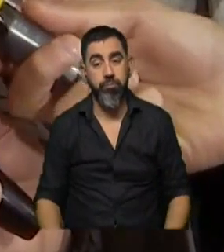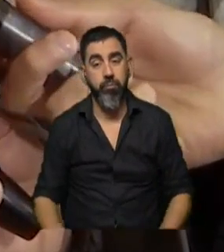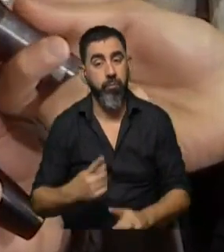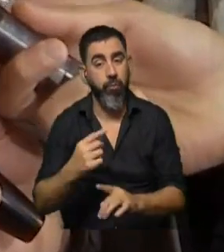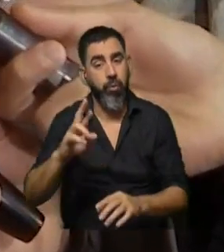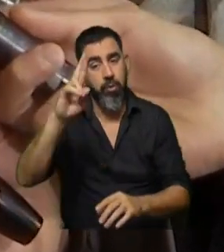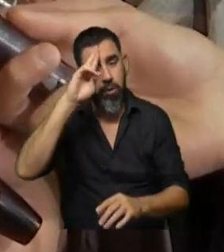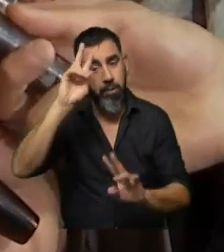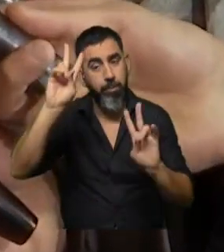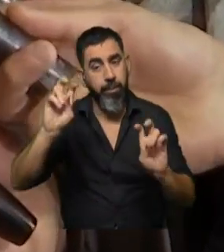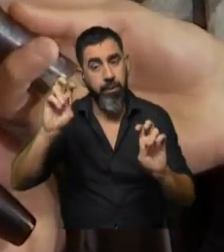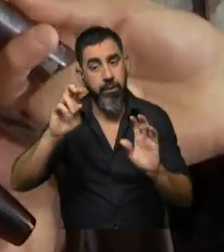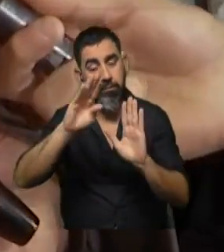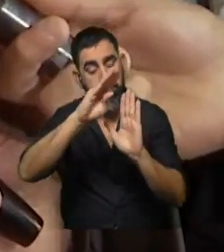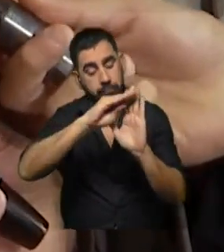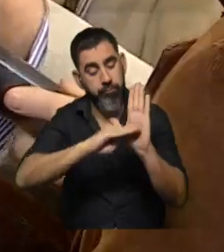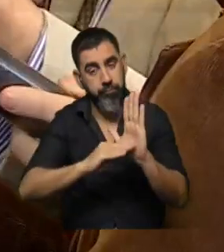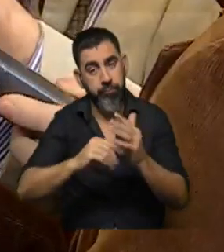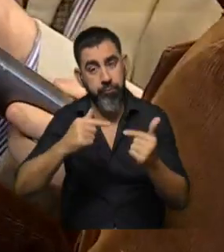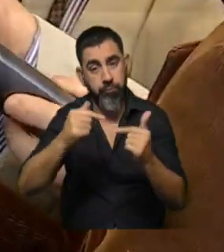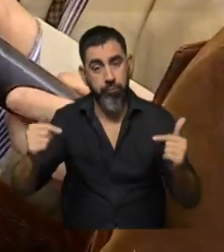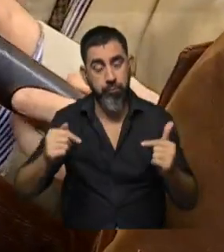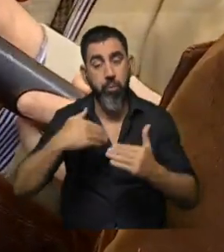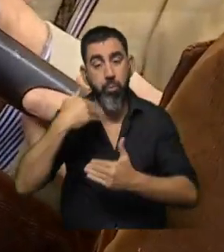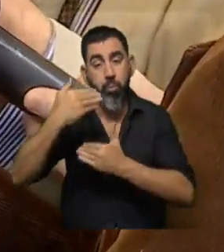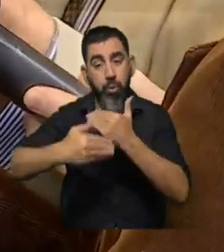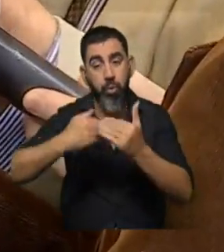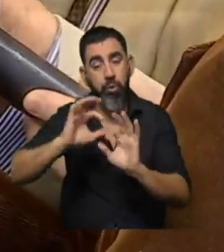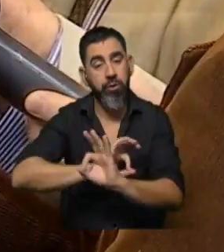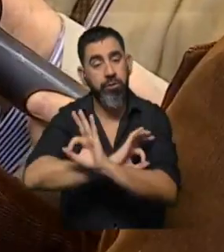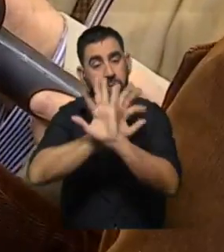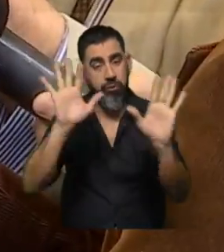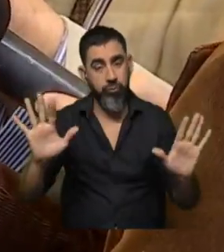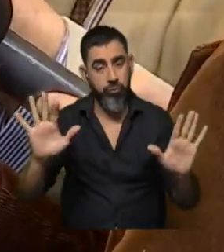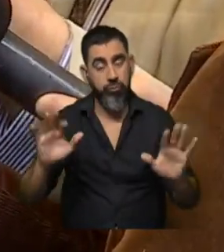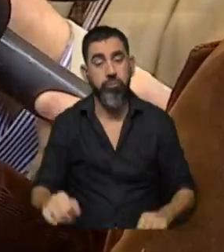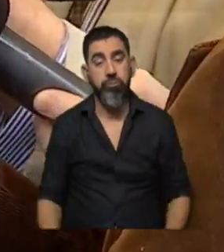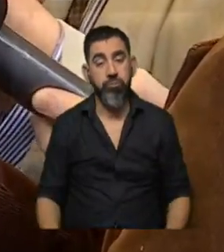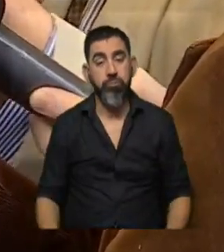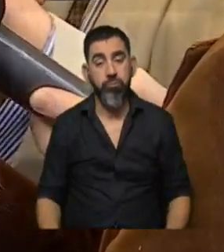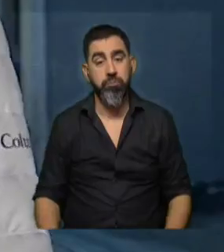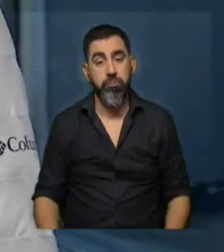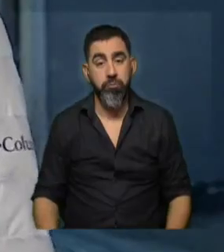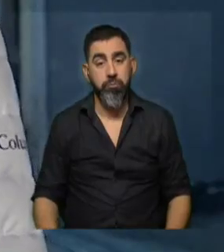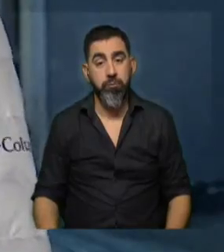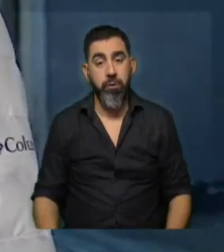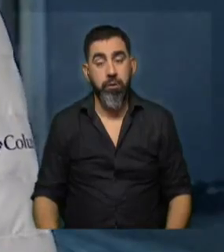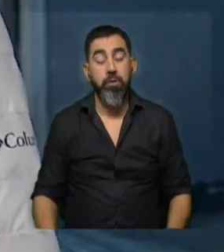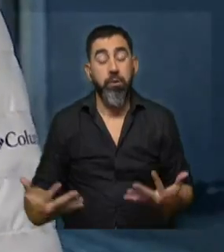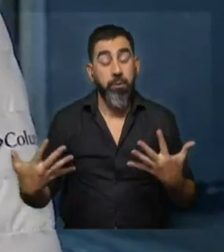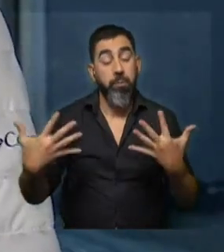cumple los requisitos que están en nuestra plataforma que los procesos sean transparentes y bueno entendemos que